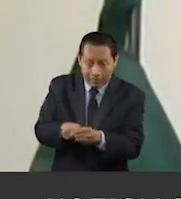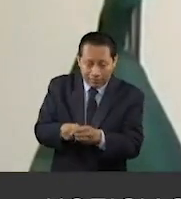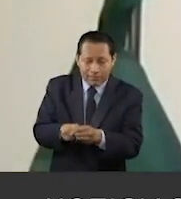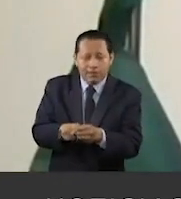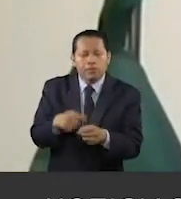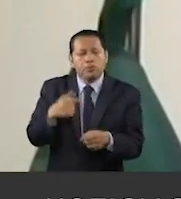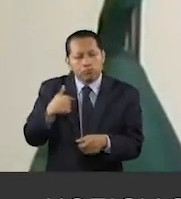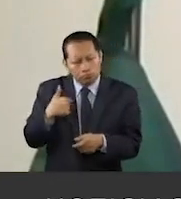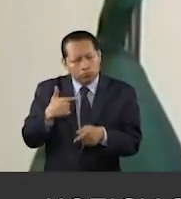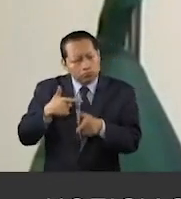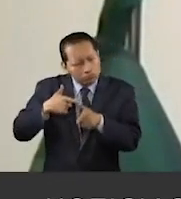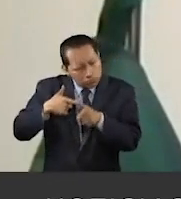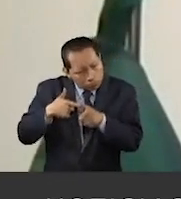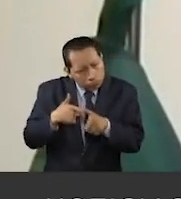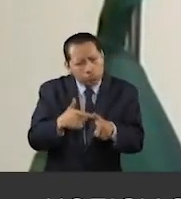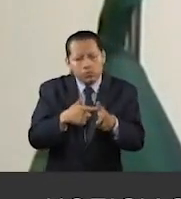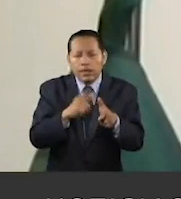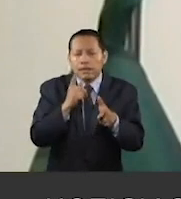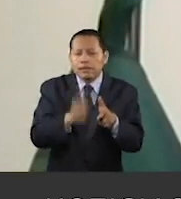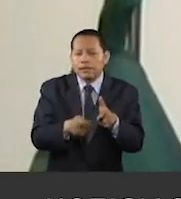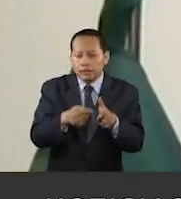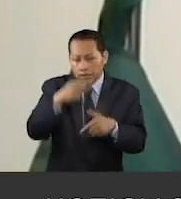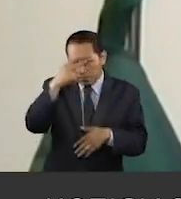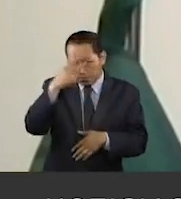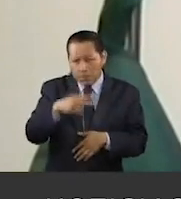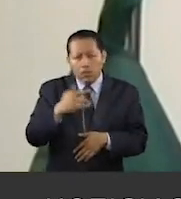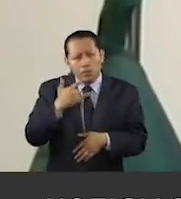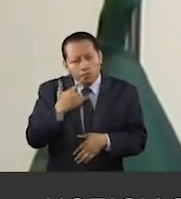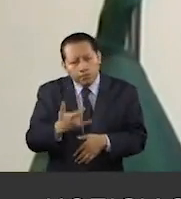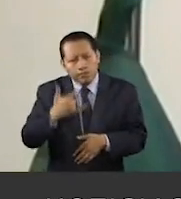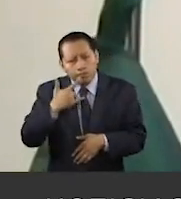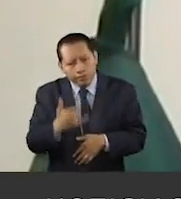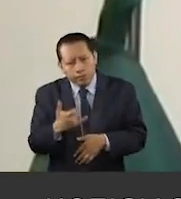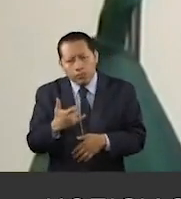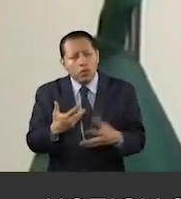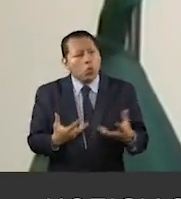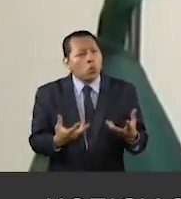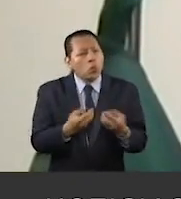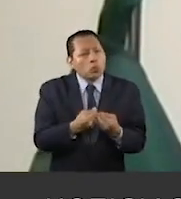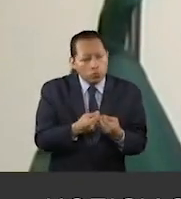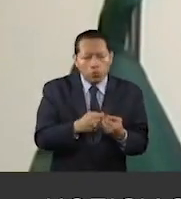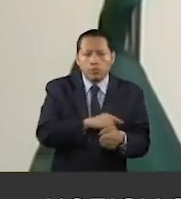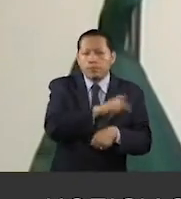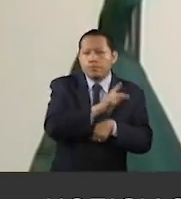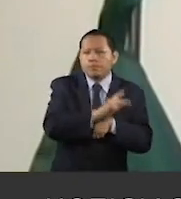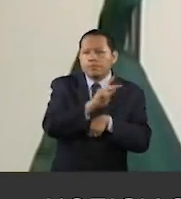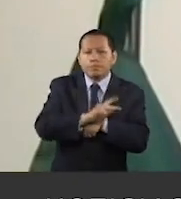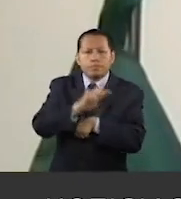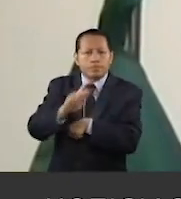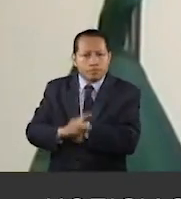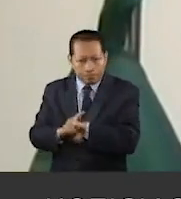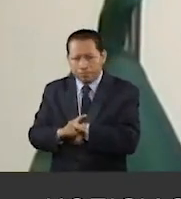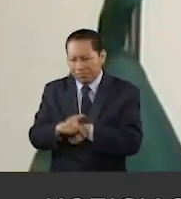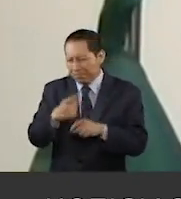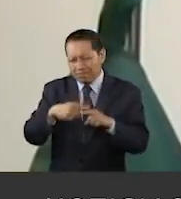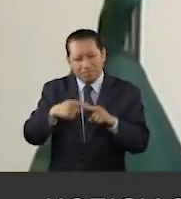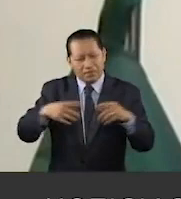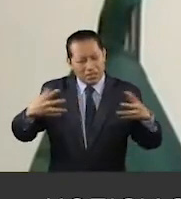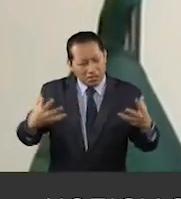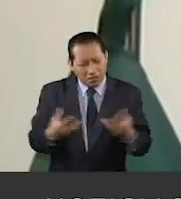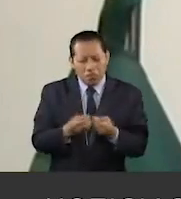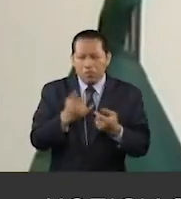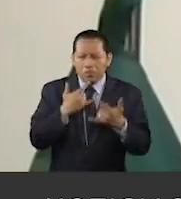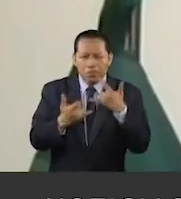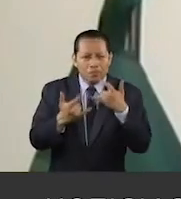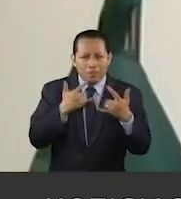los esfuerzos que ya viene haciendo México, junto con otras naciones del mundo, para que reestructuremos